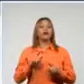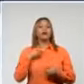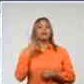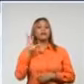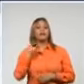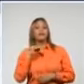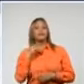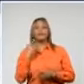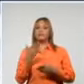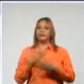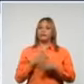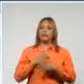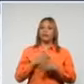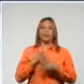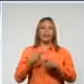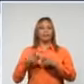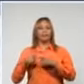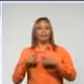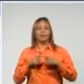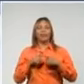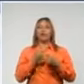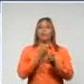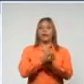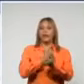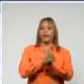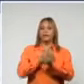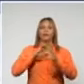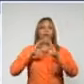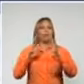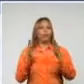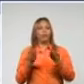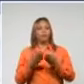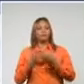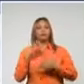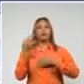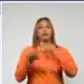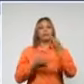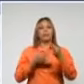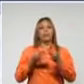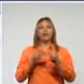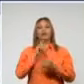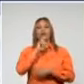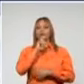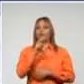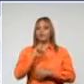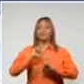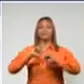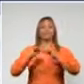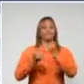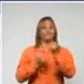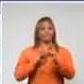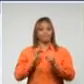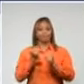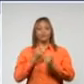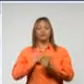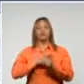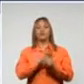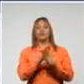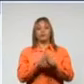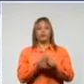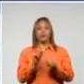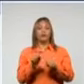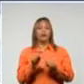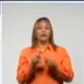traduce los riesgos que tiene el mundo, traduce lo difícil de control de esta enfermedad,